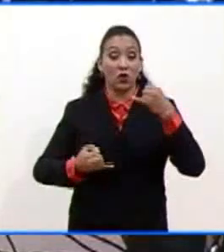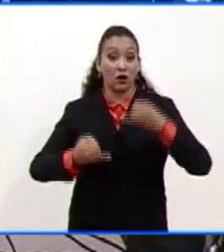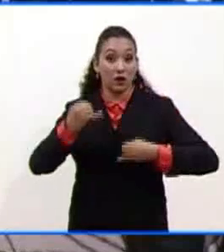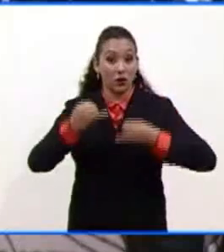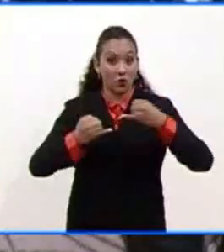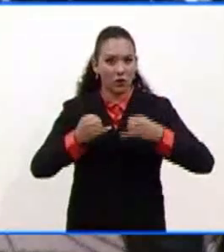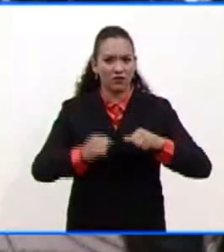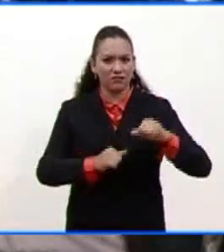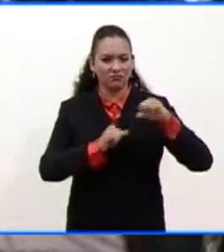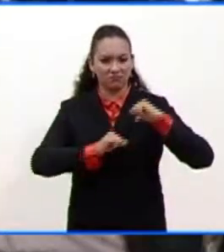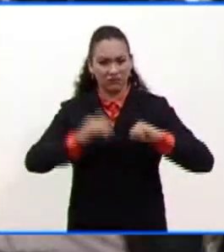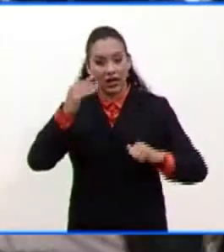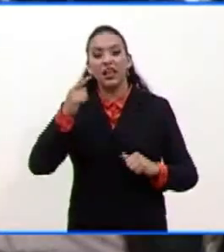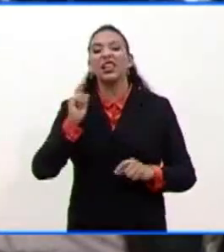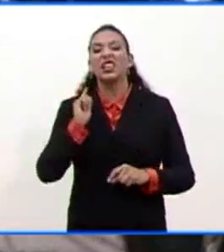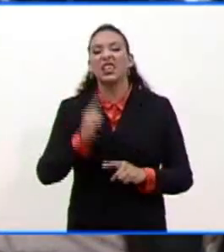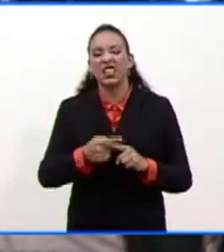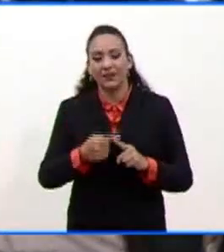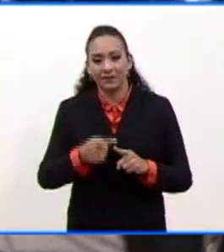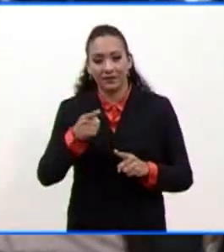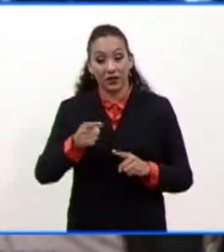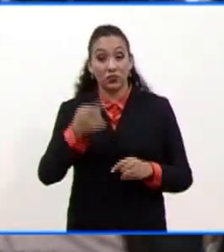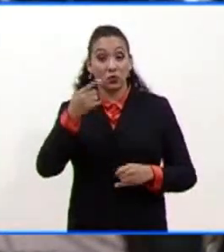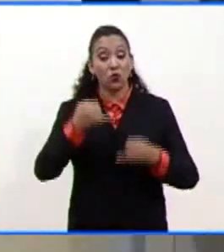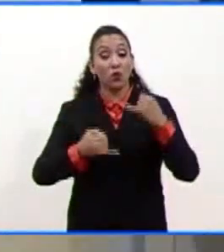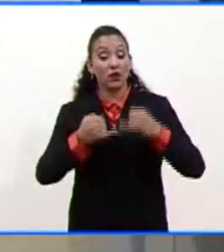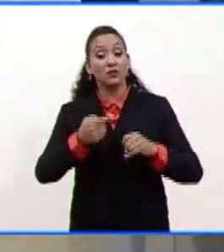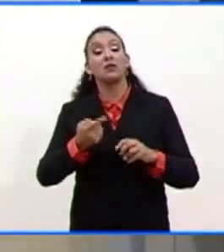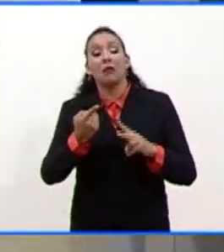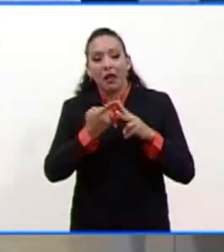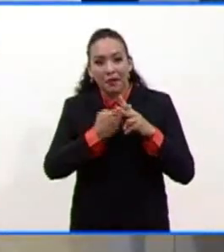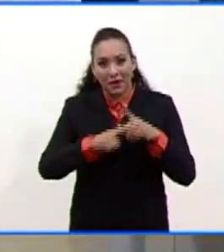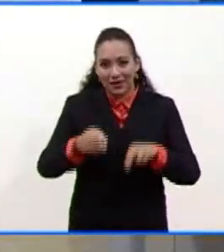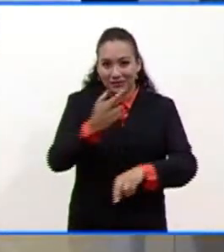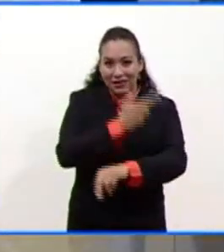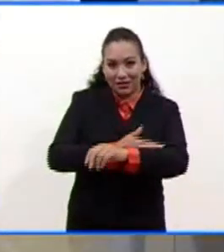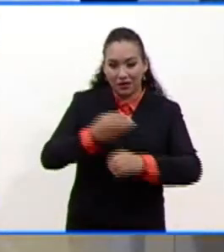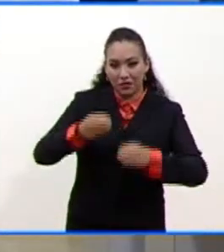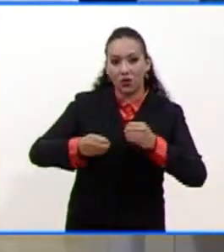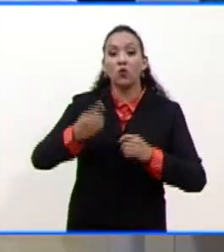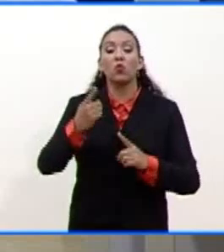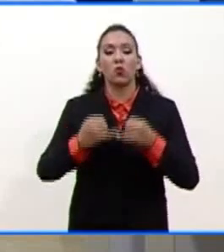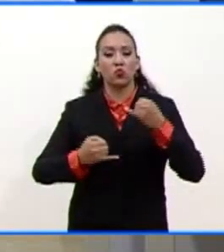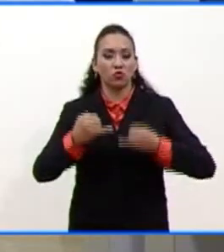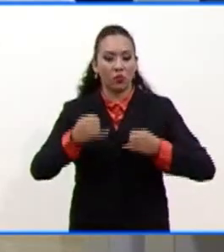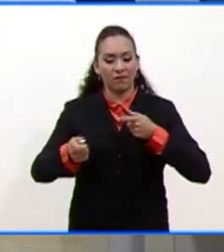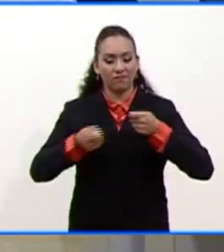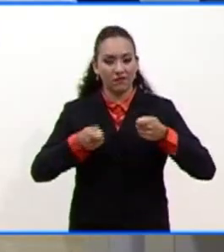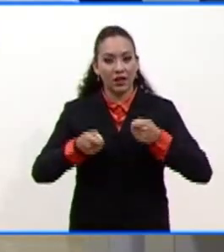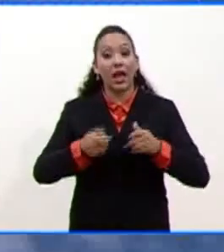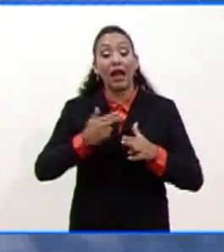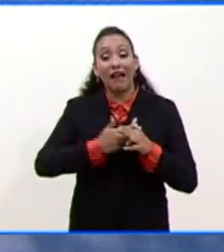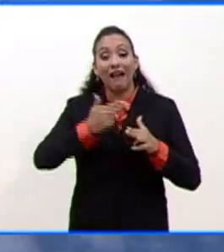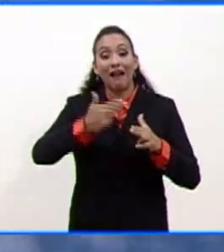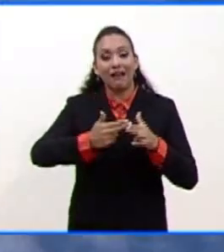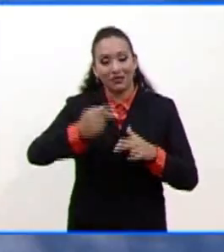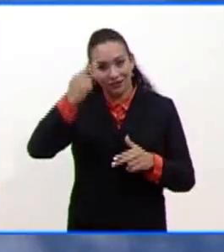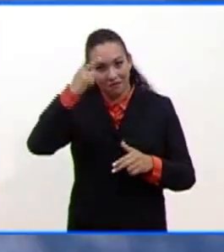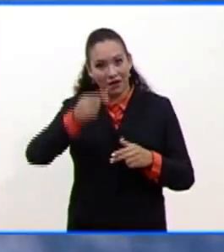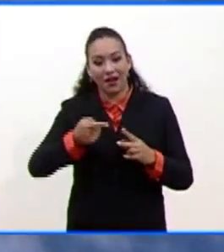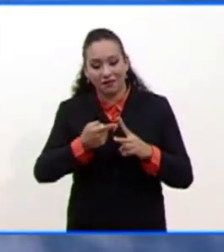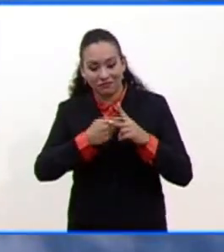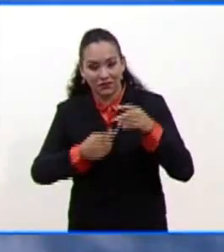control es la persona juzgadora que interviene desde el principio de un procedimiento judicial hasta el dictado del auto de apertura a